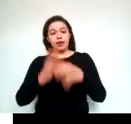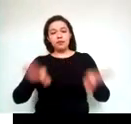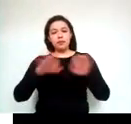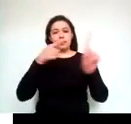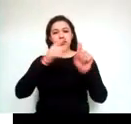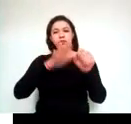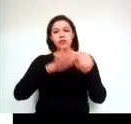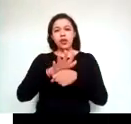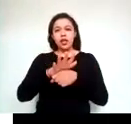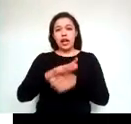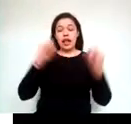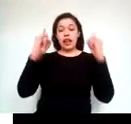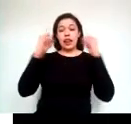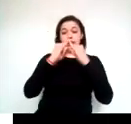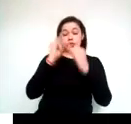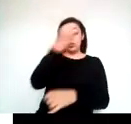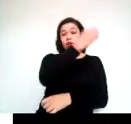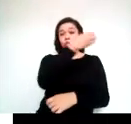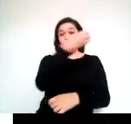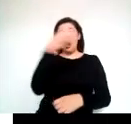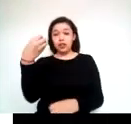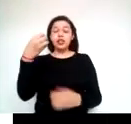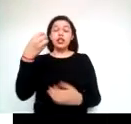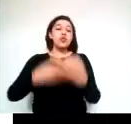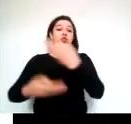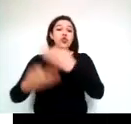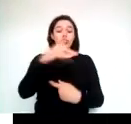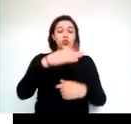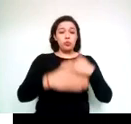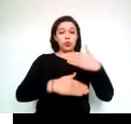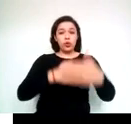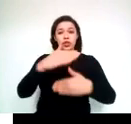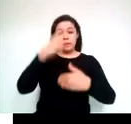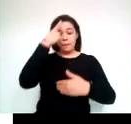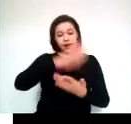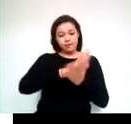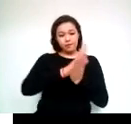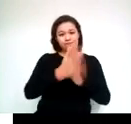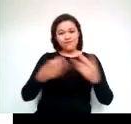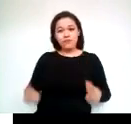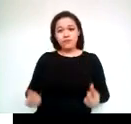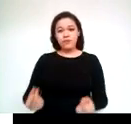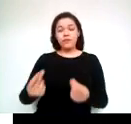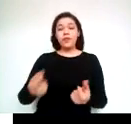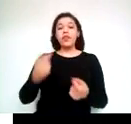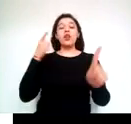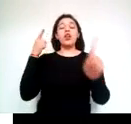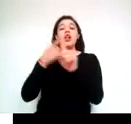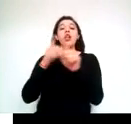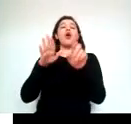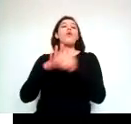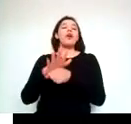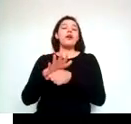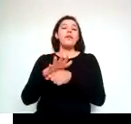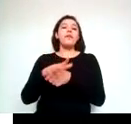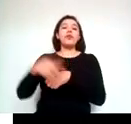las instituciones, a las organizaciones, a acelerar todos sus procedimientos de transformación con el simple objetivo de que puedan ustedes alcanzar